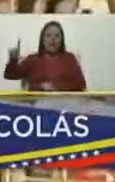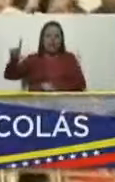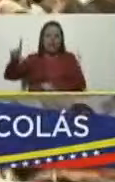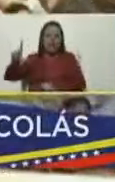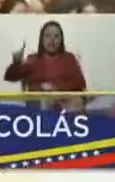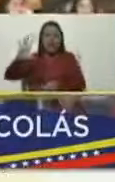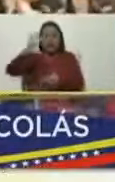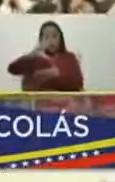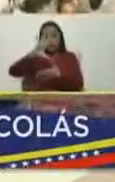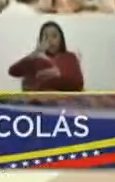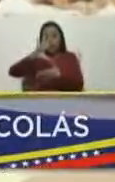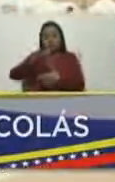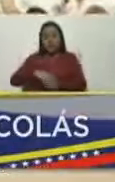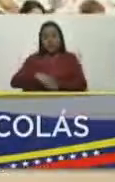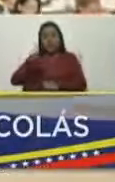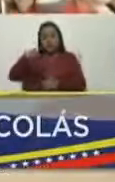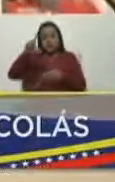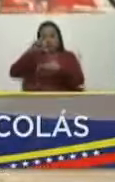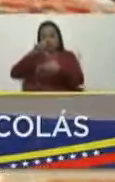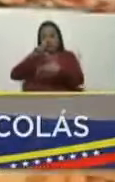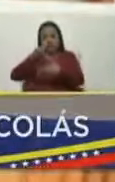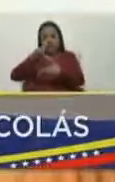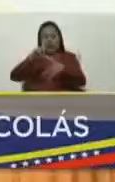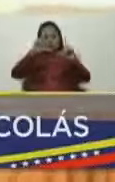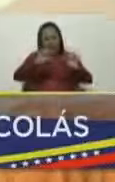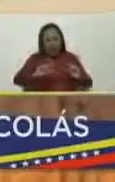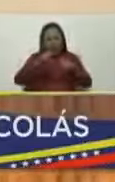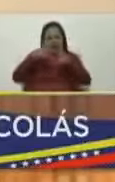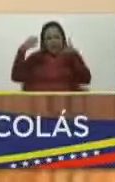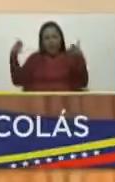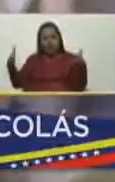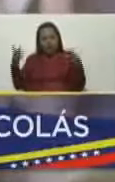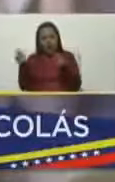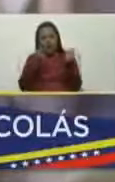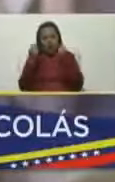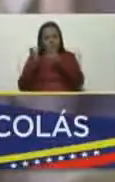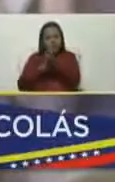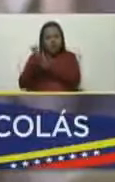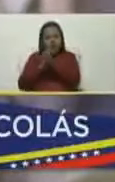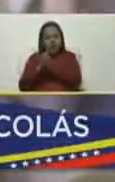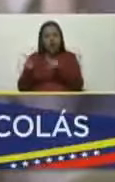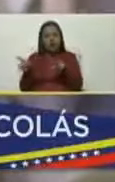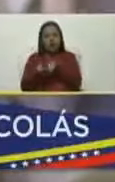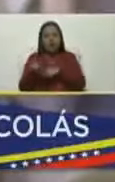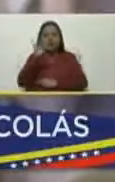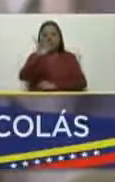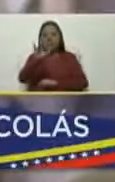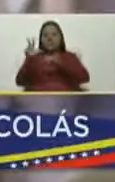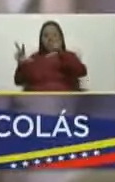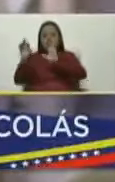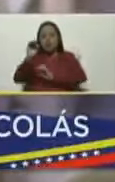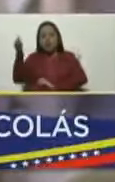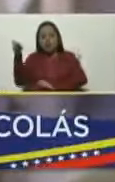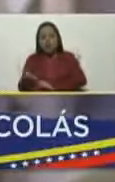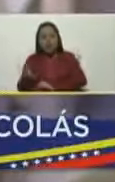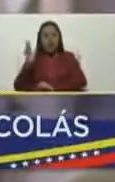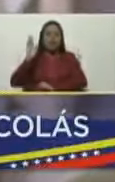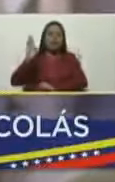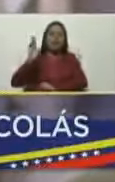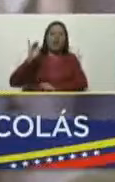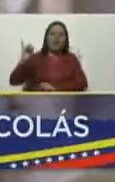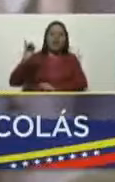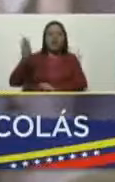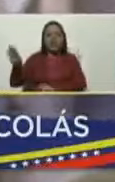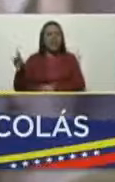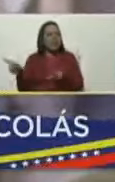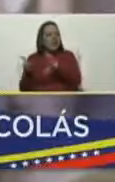la pequeña y la mediana economía, como los emprendimientos, representan el 38% del Producto Interno Bruto. Quiere